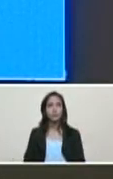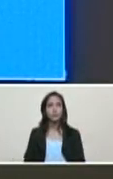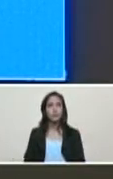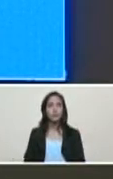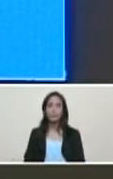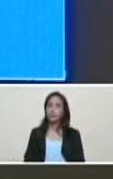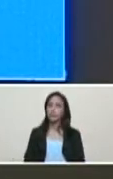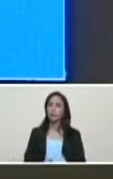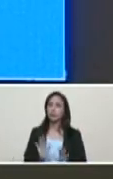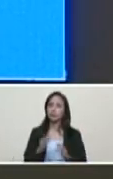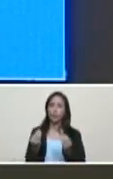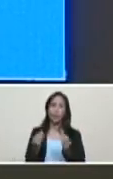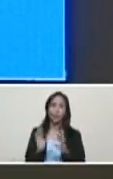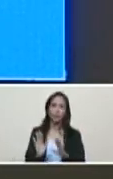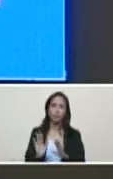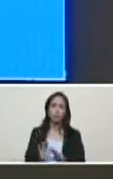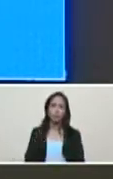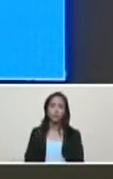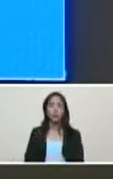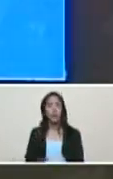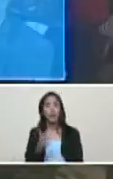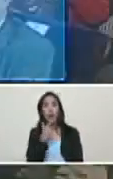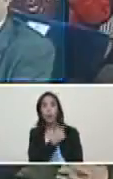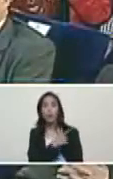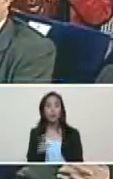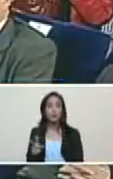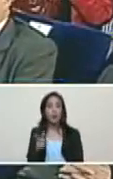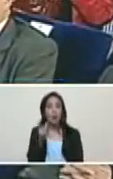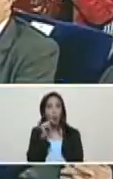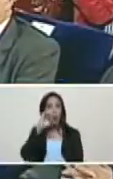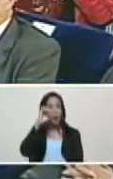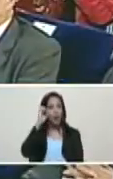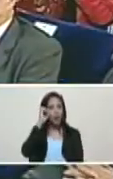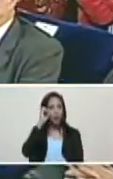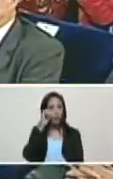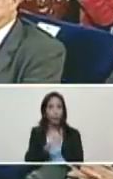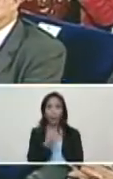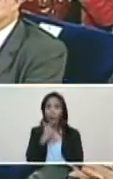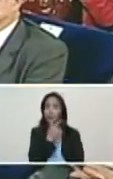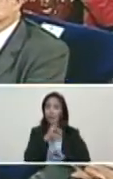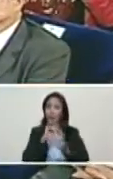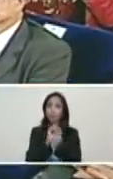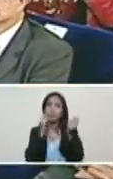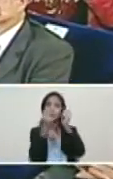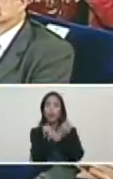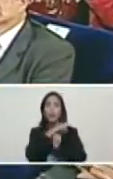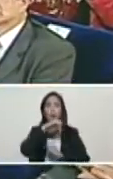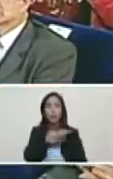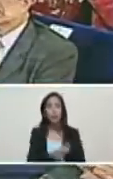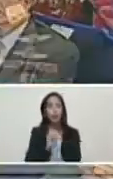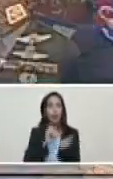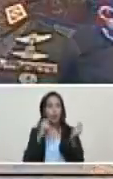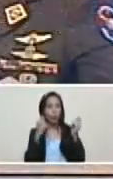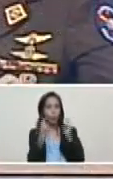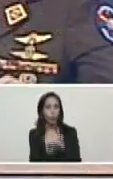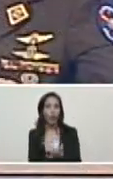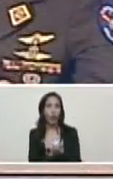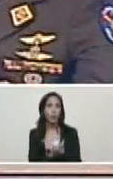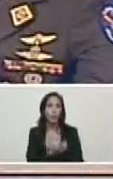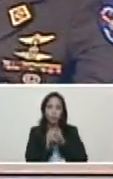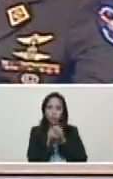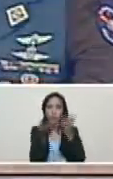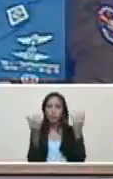¿Cómo? Como dice Ernesto Villegas, hay que descolonizar la historia y contar la